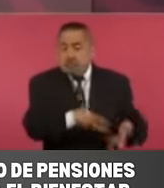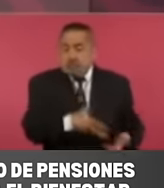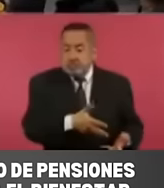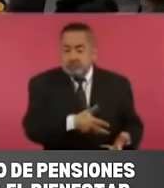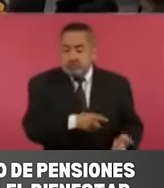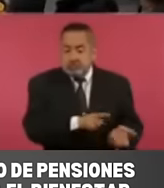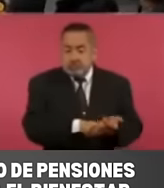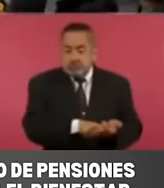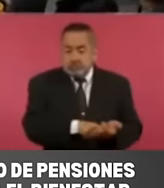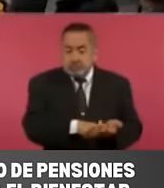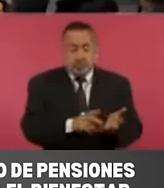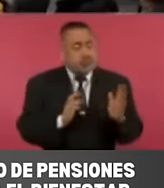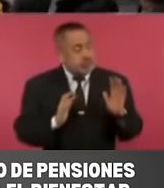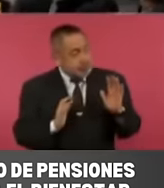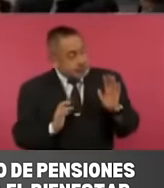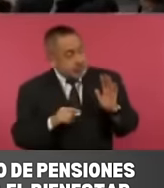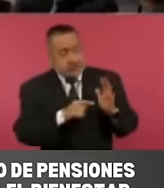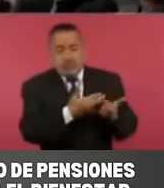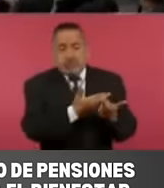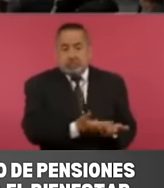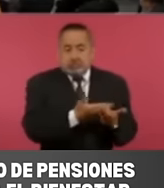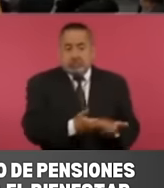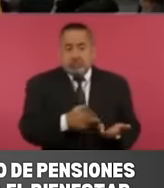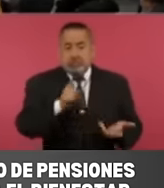sus ahorros